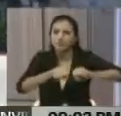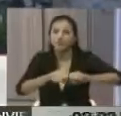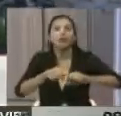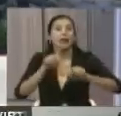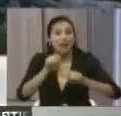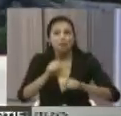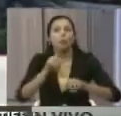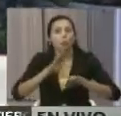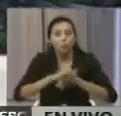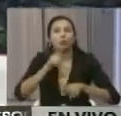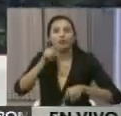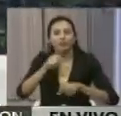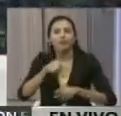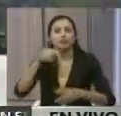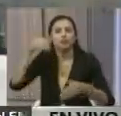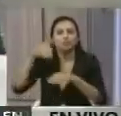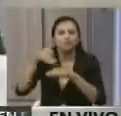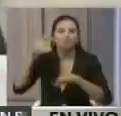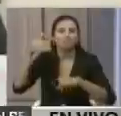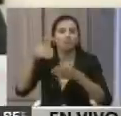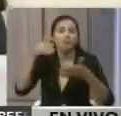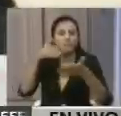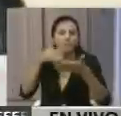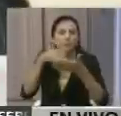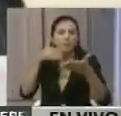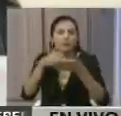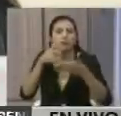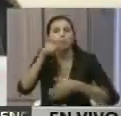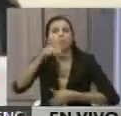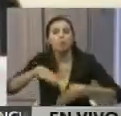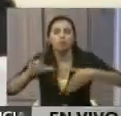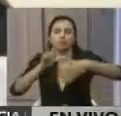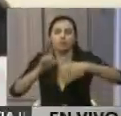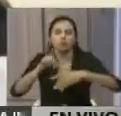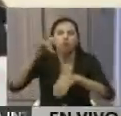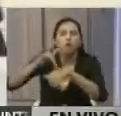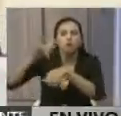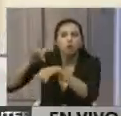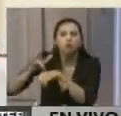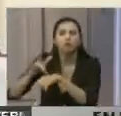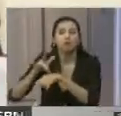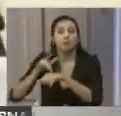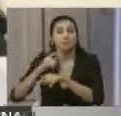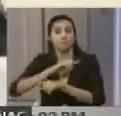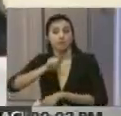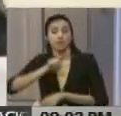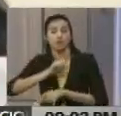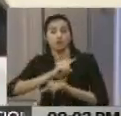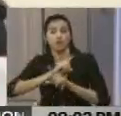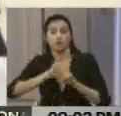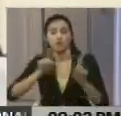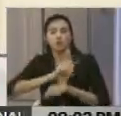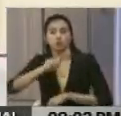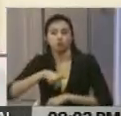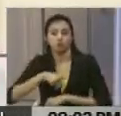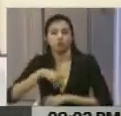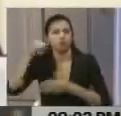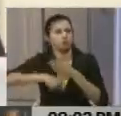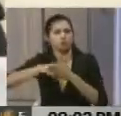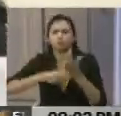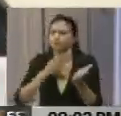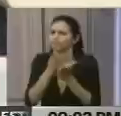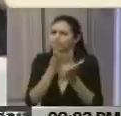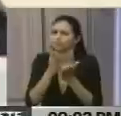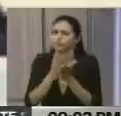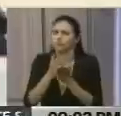los pueblos. Pero los pueblos, ahí están con su lucha, con los gobiernos progresistas. Es decir,